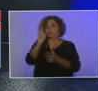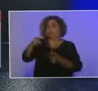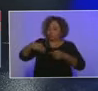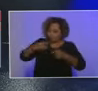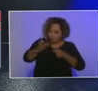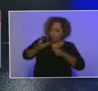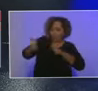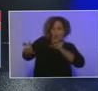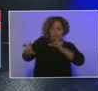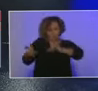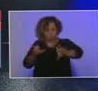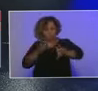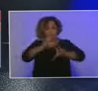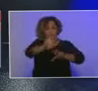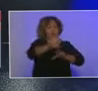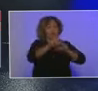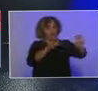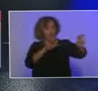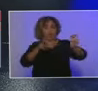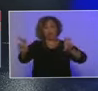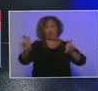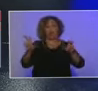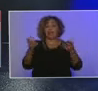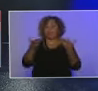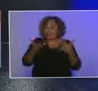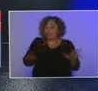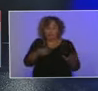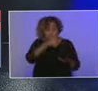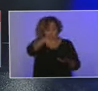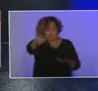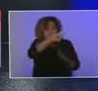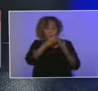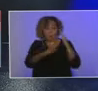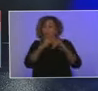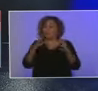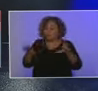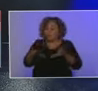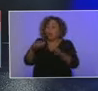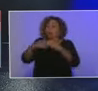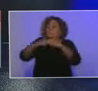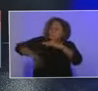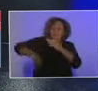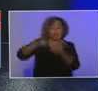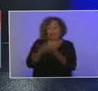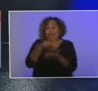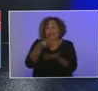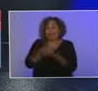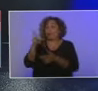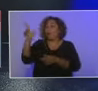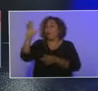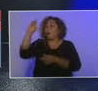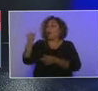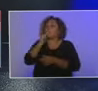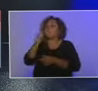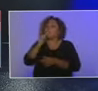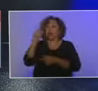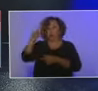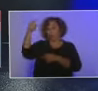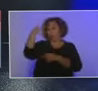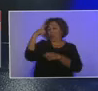delegar competencias. Definitivo. Y hay que reconocer que muchas competencias ya las estamos haciendo por mucho menos que la empresa privada y el propio gobierno.